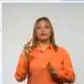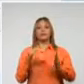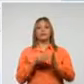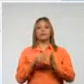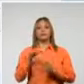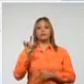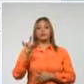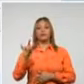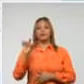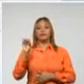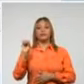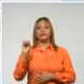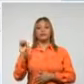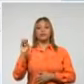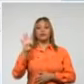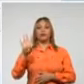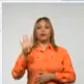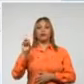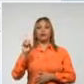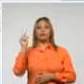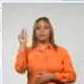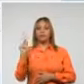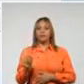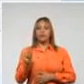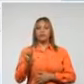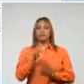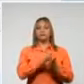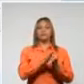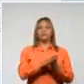3.942 personas, se acumulan